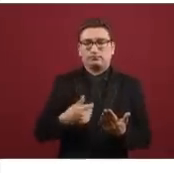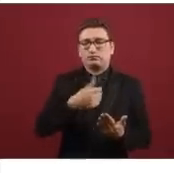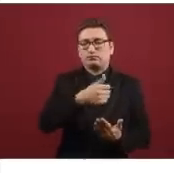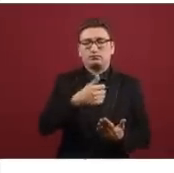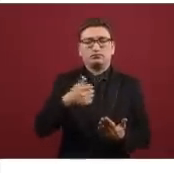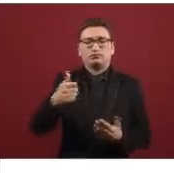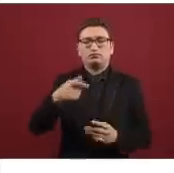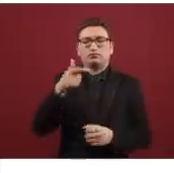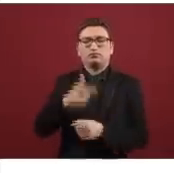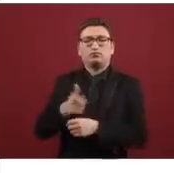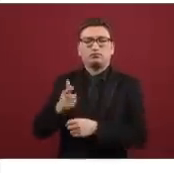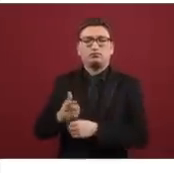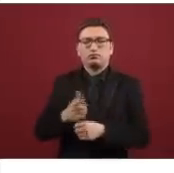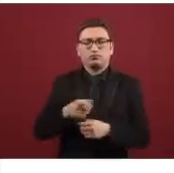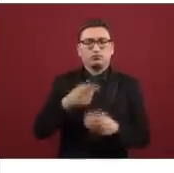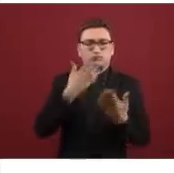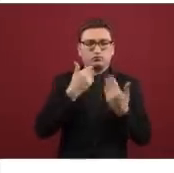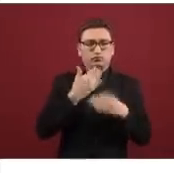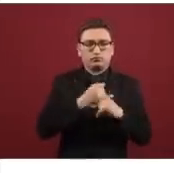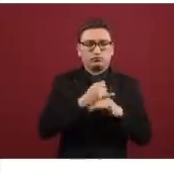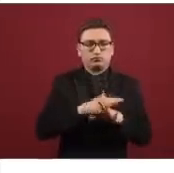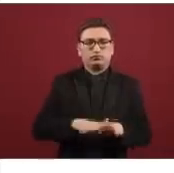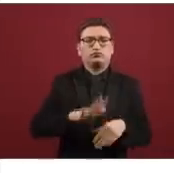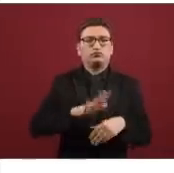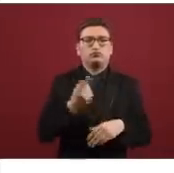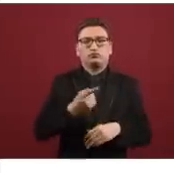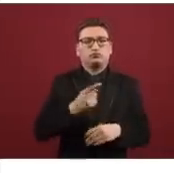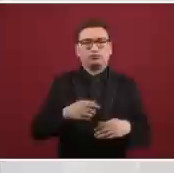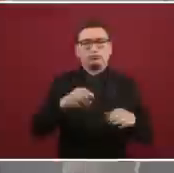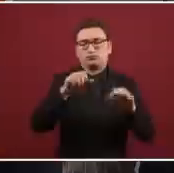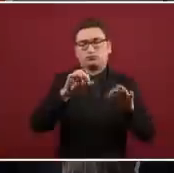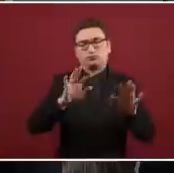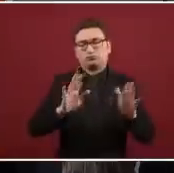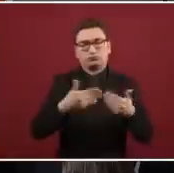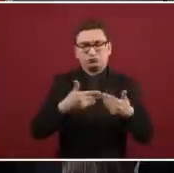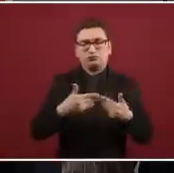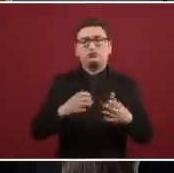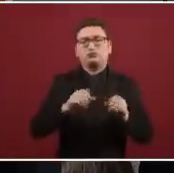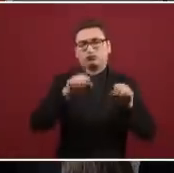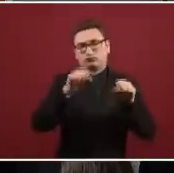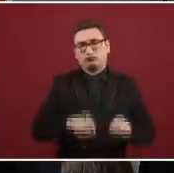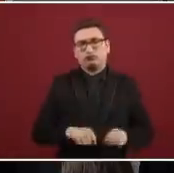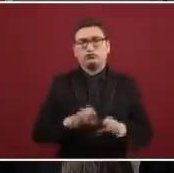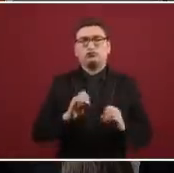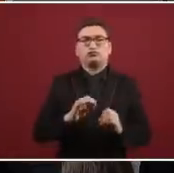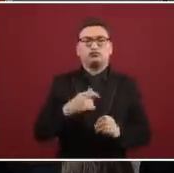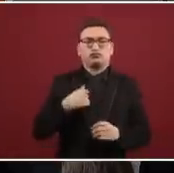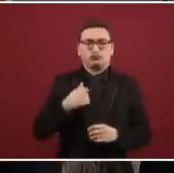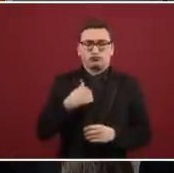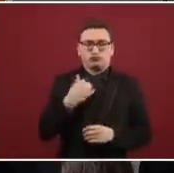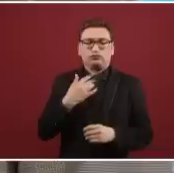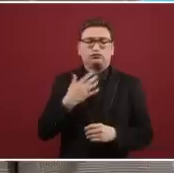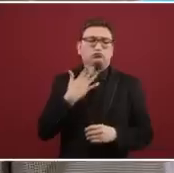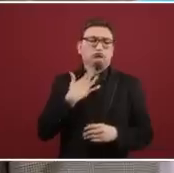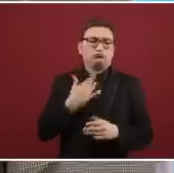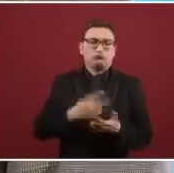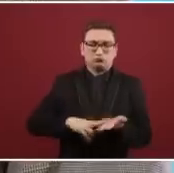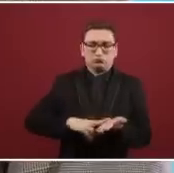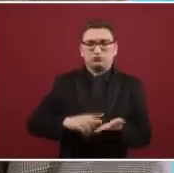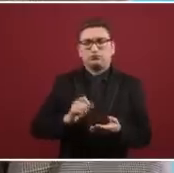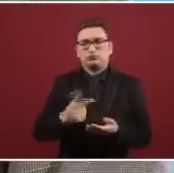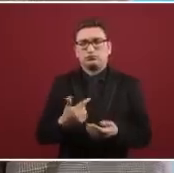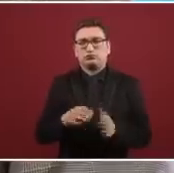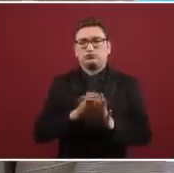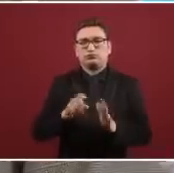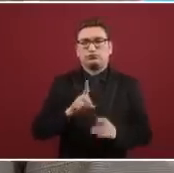estaciones que no tienen información porque está cerrada o no tiene el tipo de combustible que yo estoy buscando. En el caso